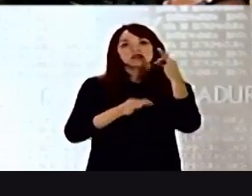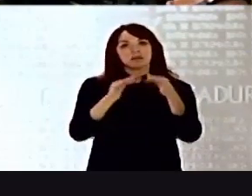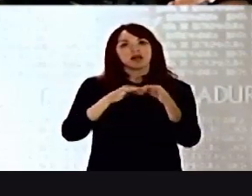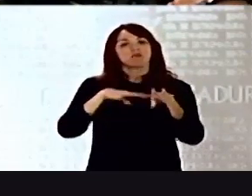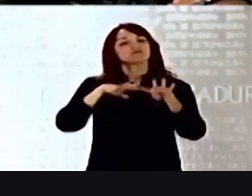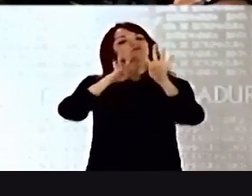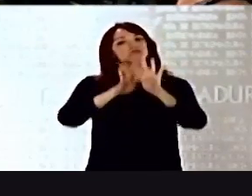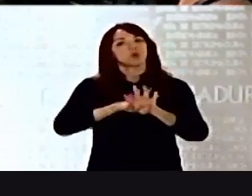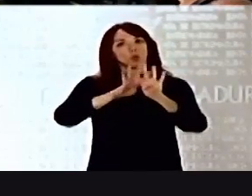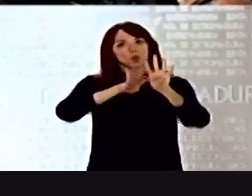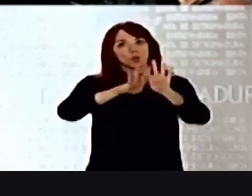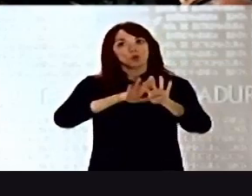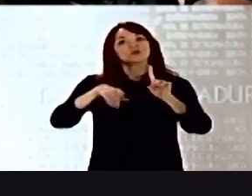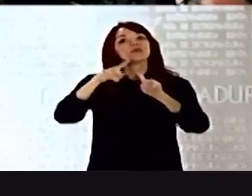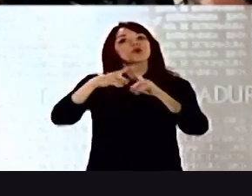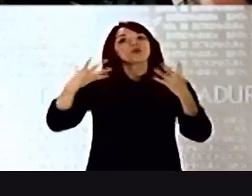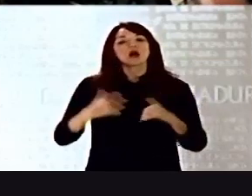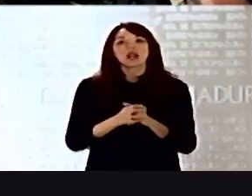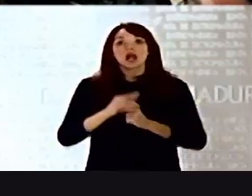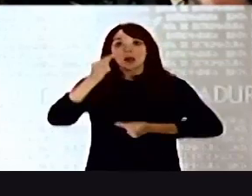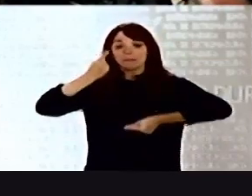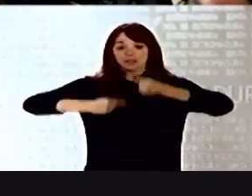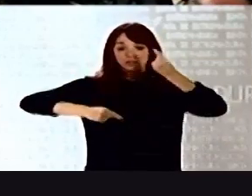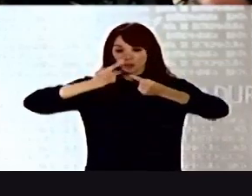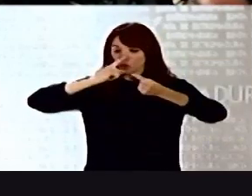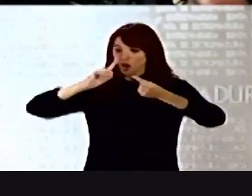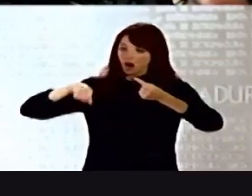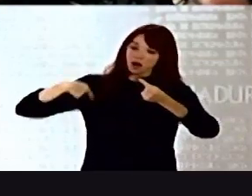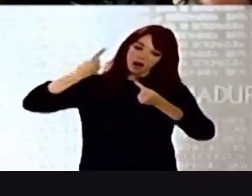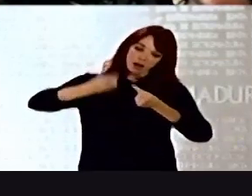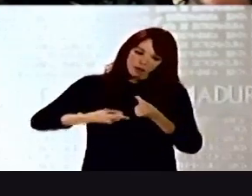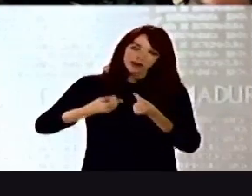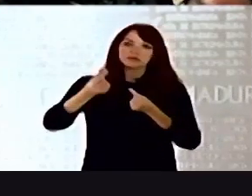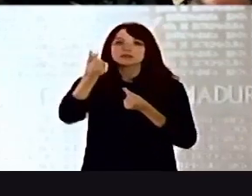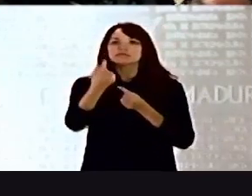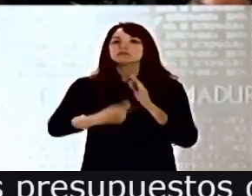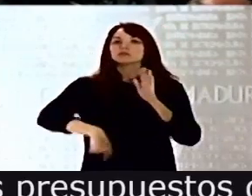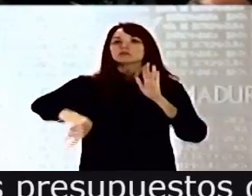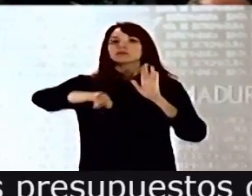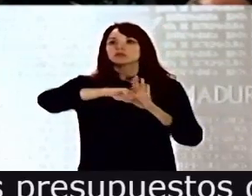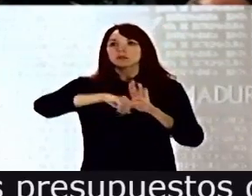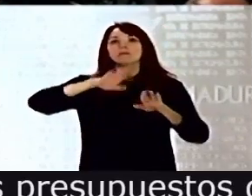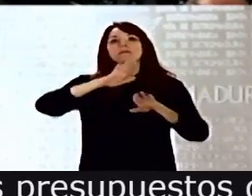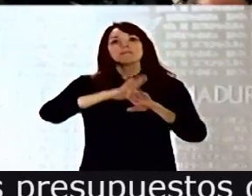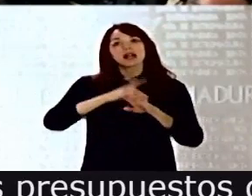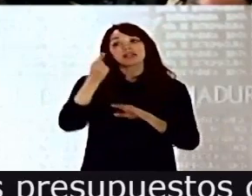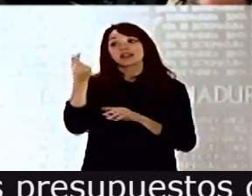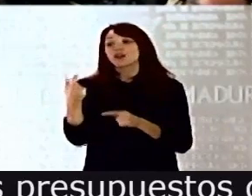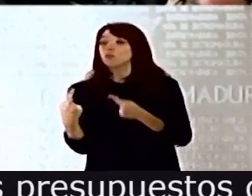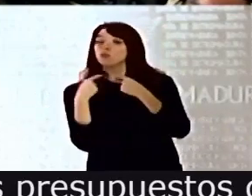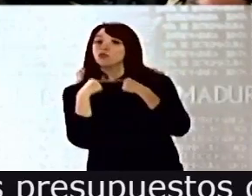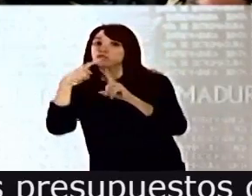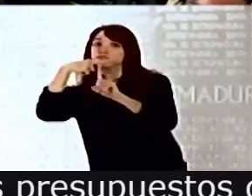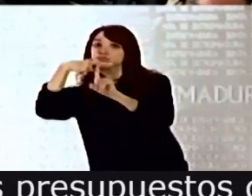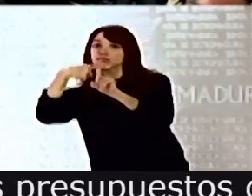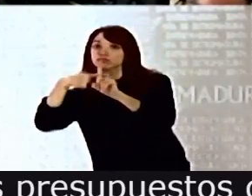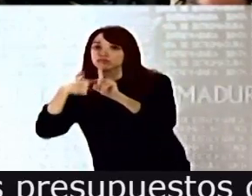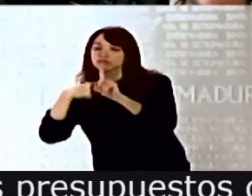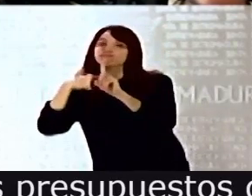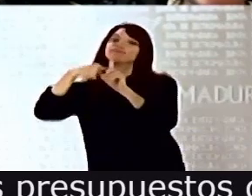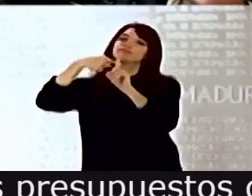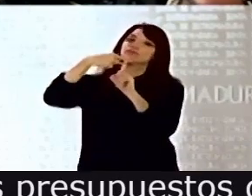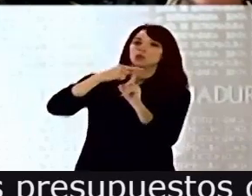presupuestos regionales del próximo año introduzcan partidas que les permitan recuperar en algo su poder adquisitivo que consideran ha perdido en los